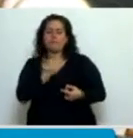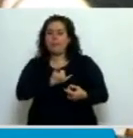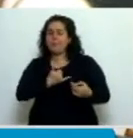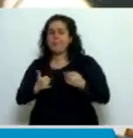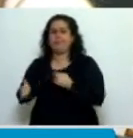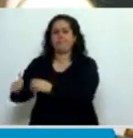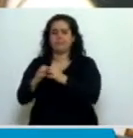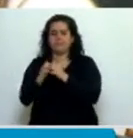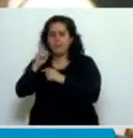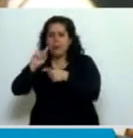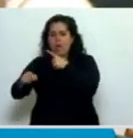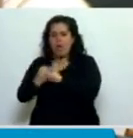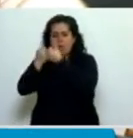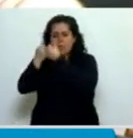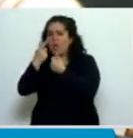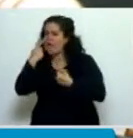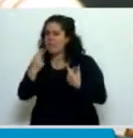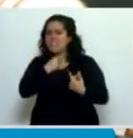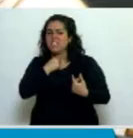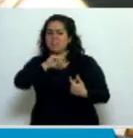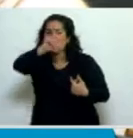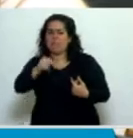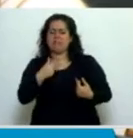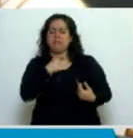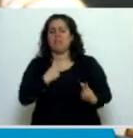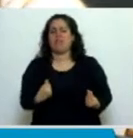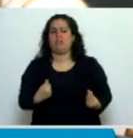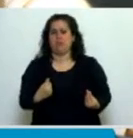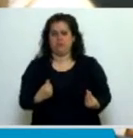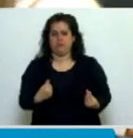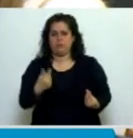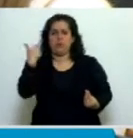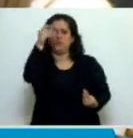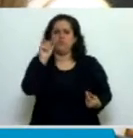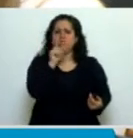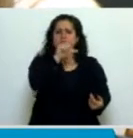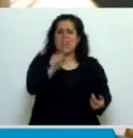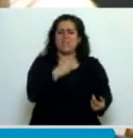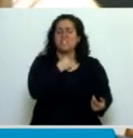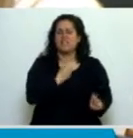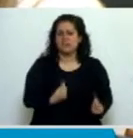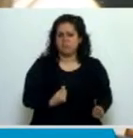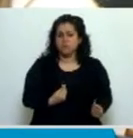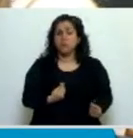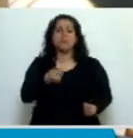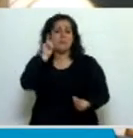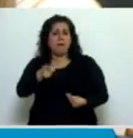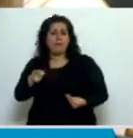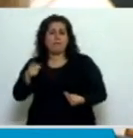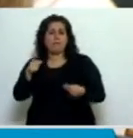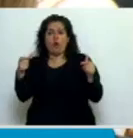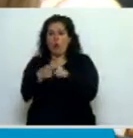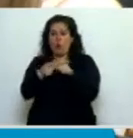consenso sobre qué es lo que queremos hacer de la Argentina. Queremos un fondo con activos extranjeros, con bonos de